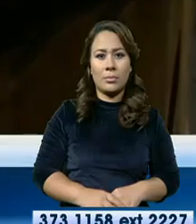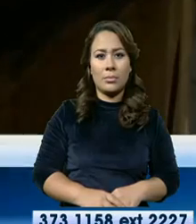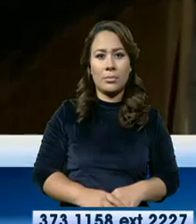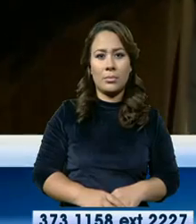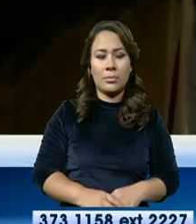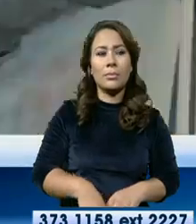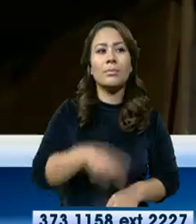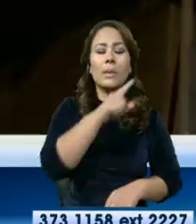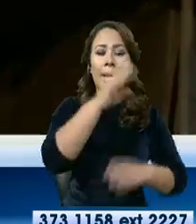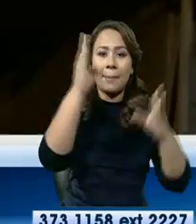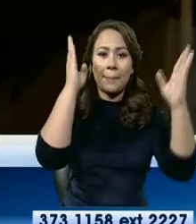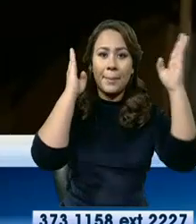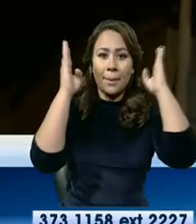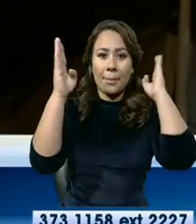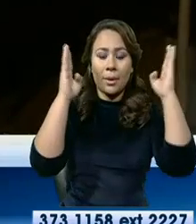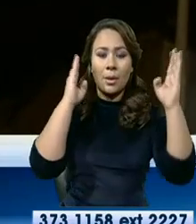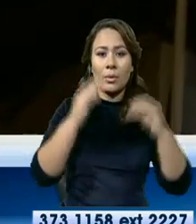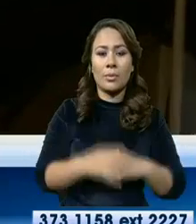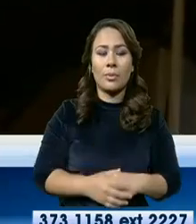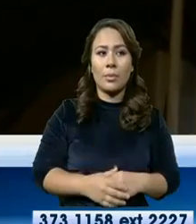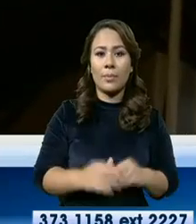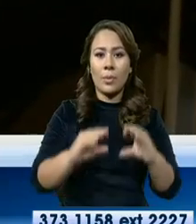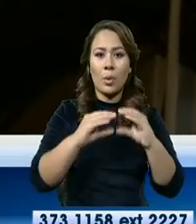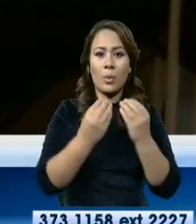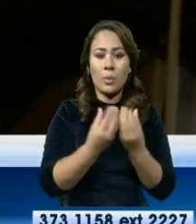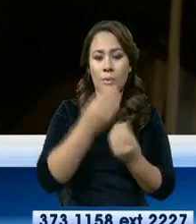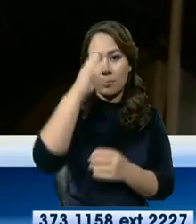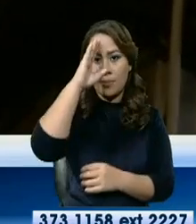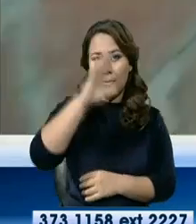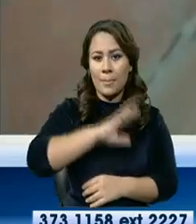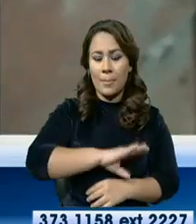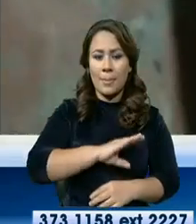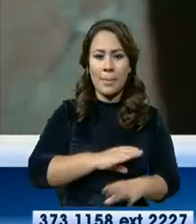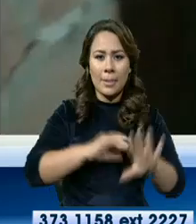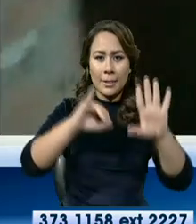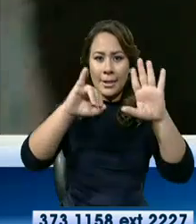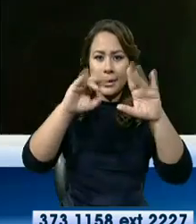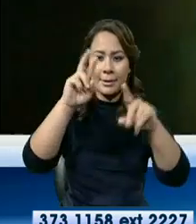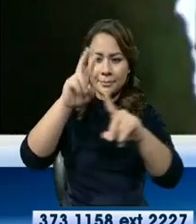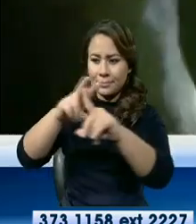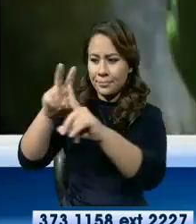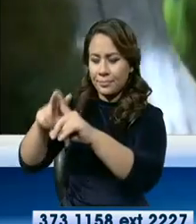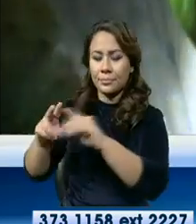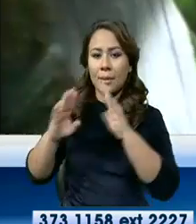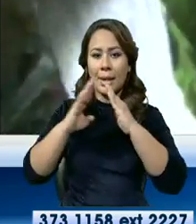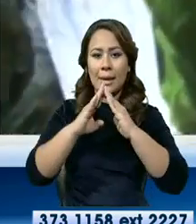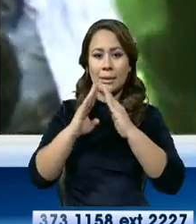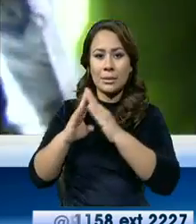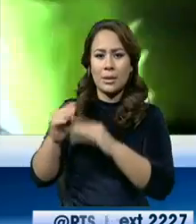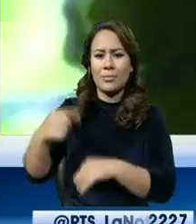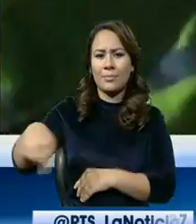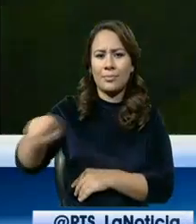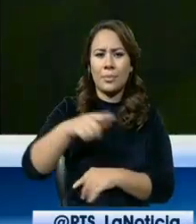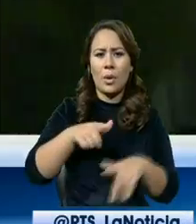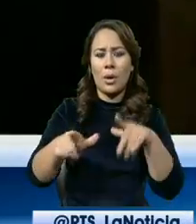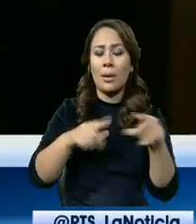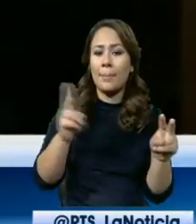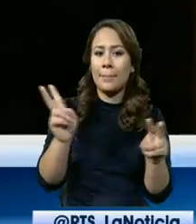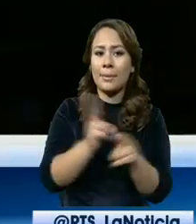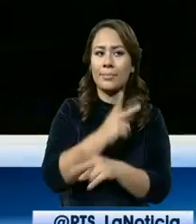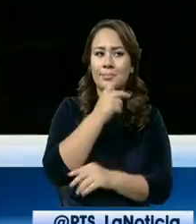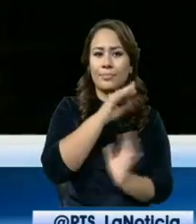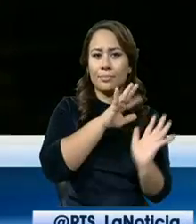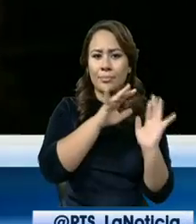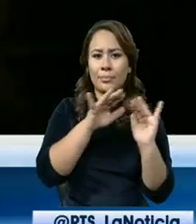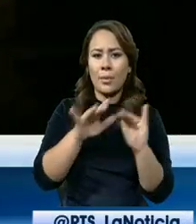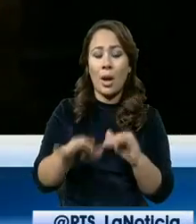En Babahoyo, la Unidad de Inteligencia Antidelincuencial allanó 6 viviendas en sectores conocidos como conflictivos. Con la presencia de igual